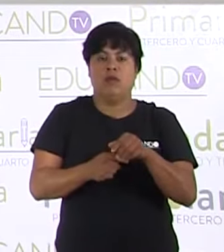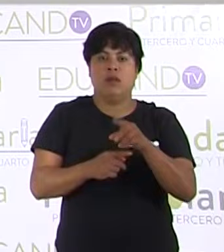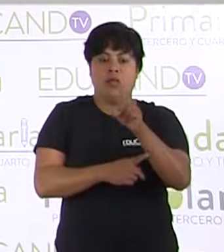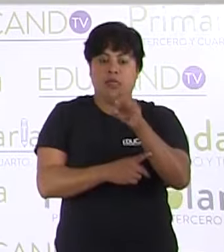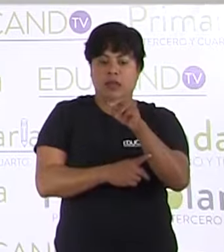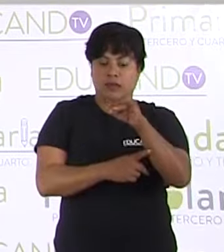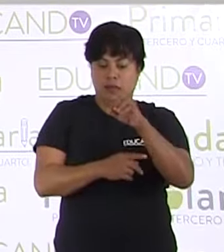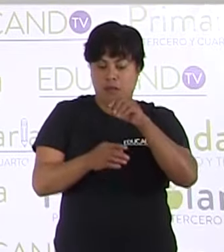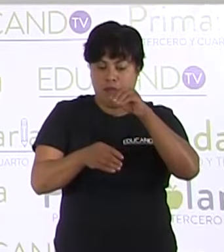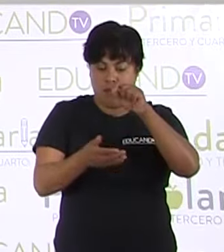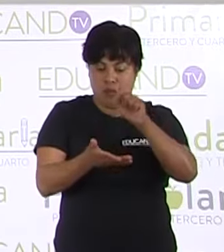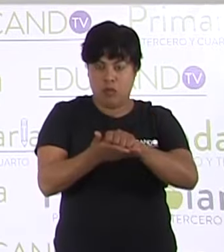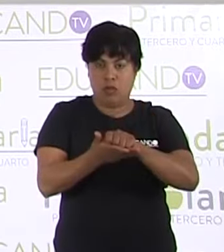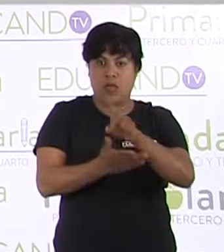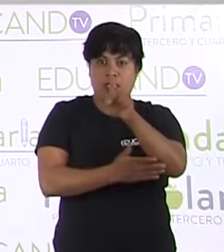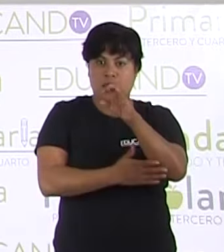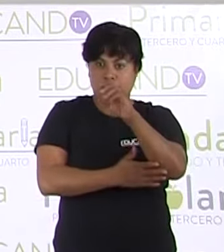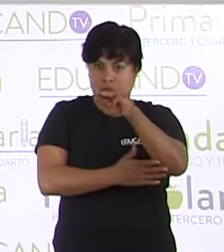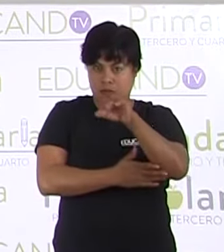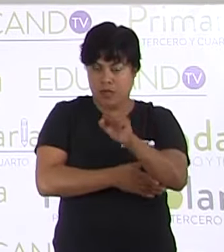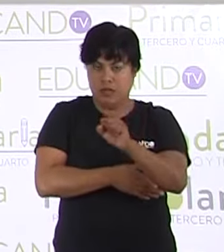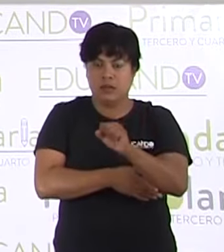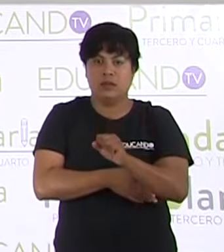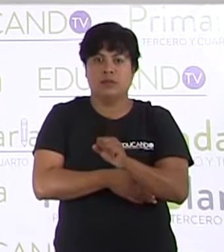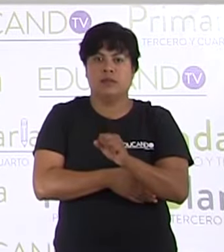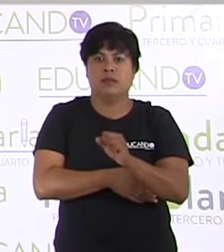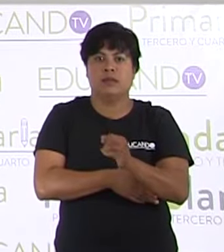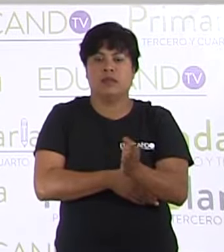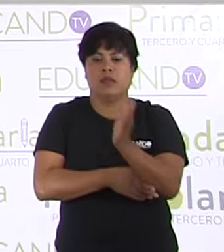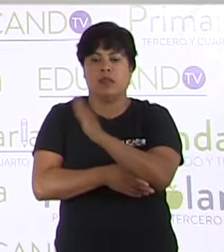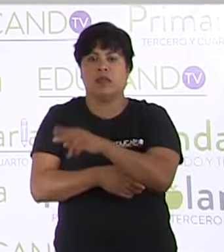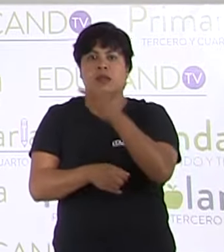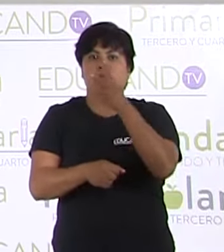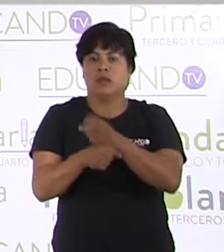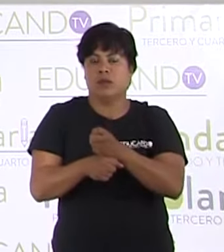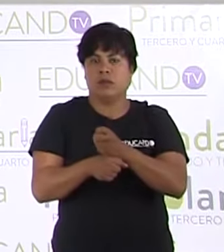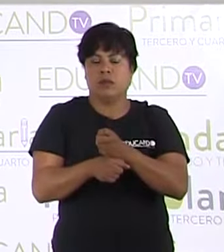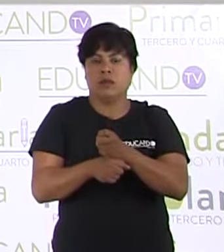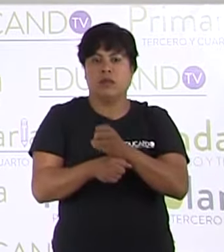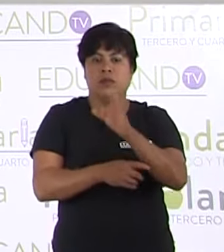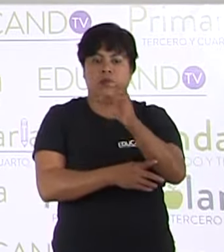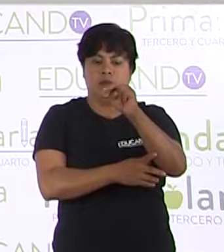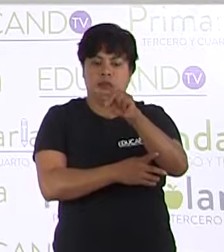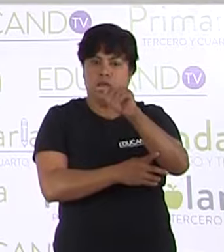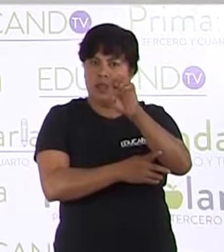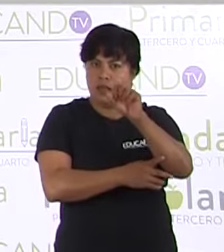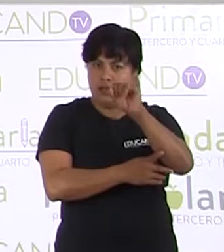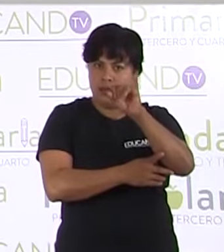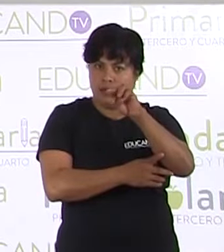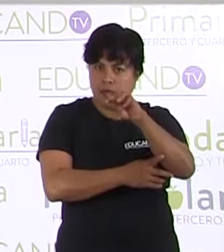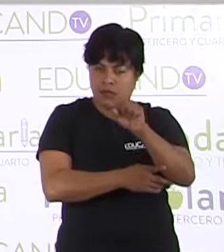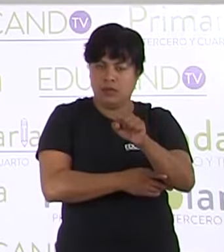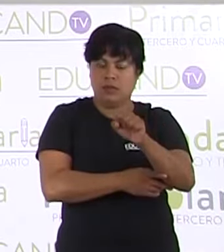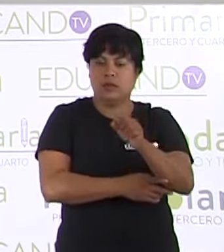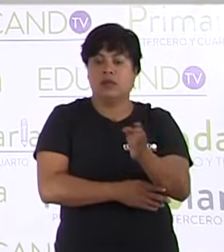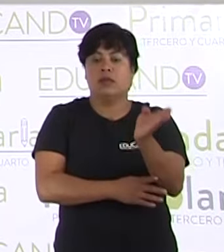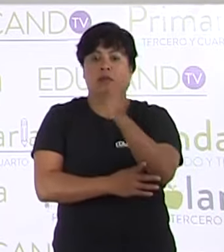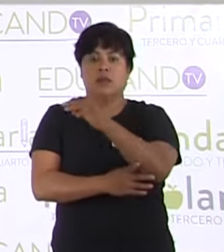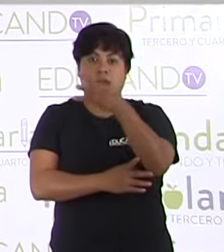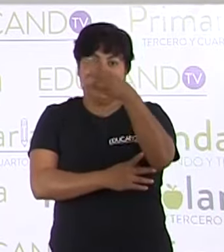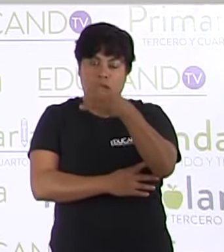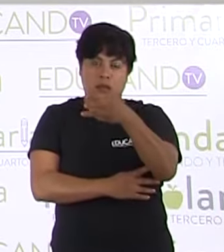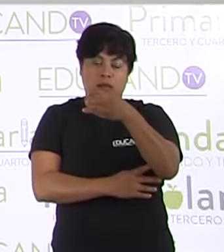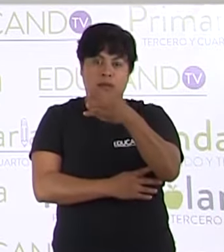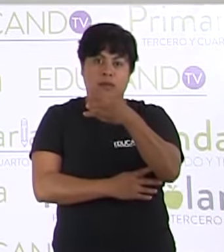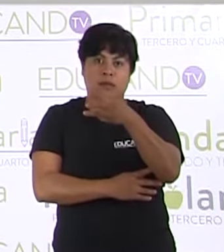decimal corresponde a las décimas el segundo dígito corresponde a las centésimas el cuarto